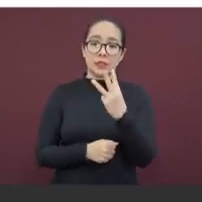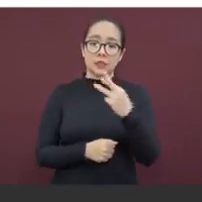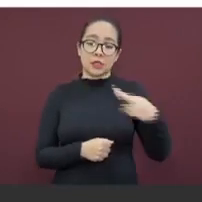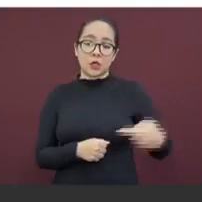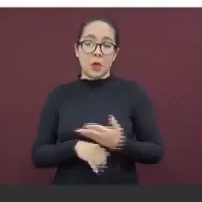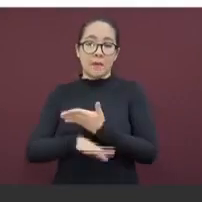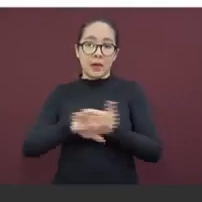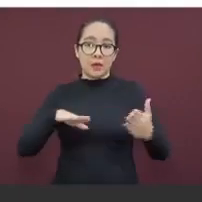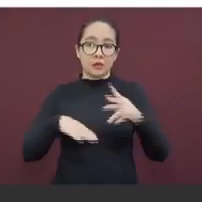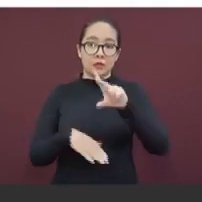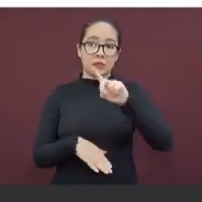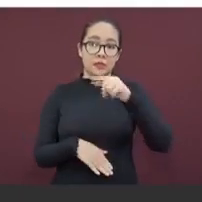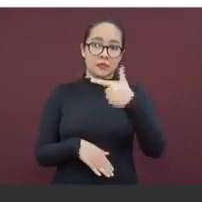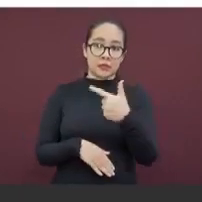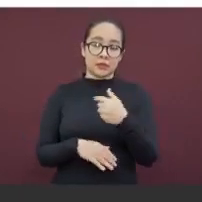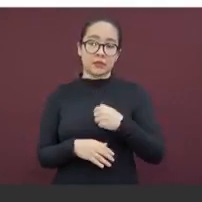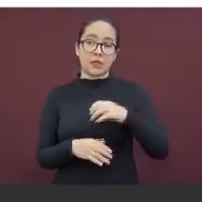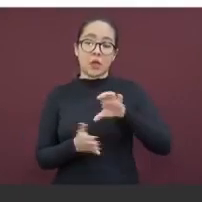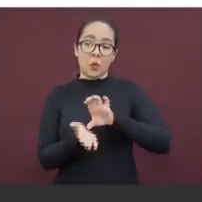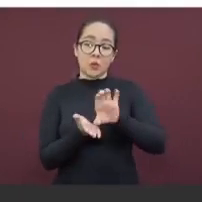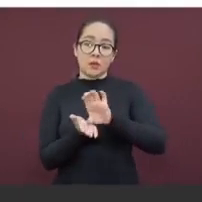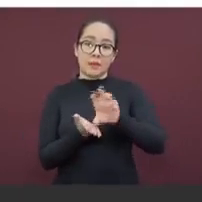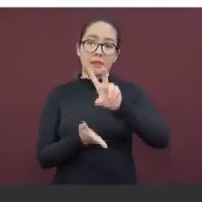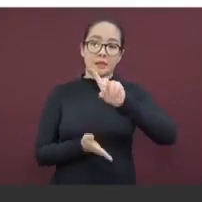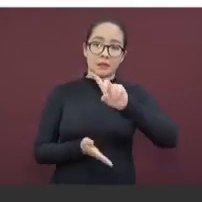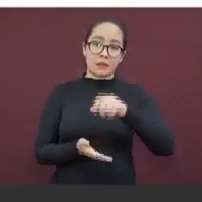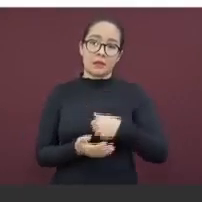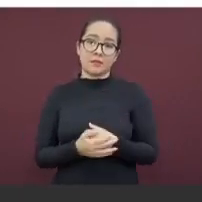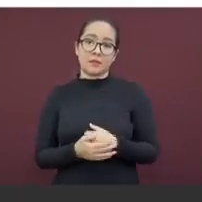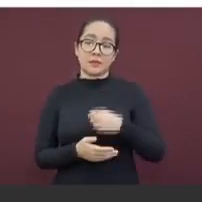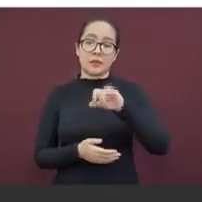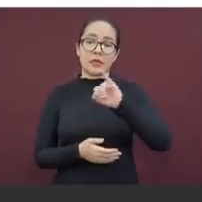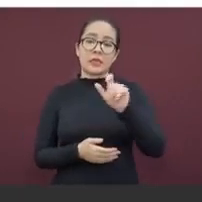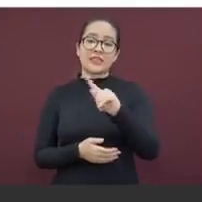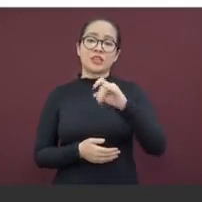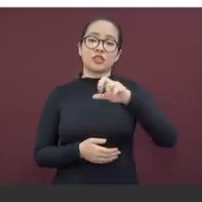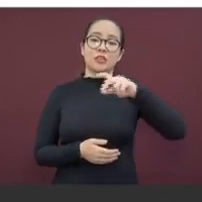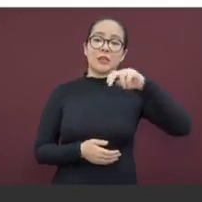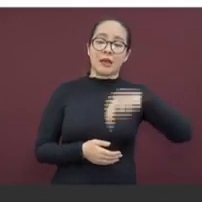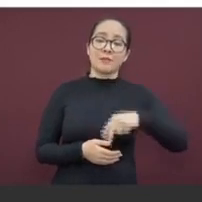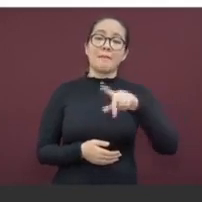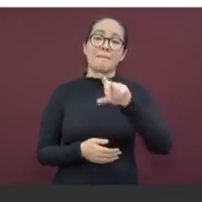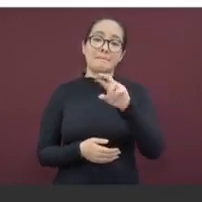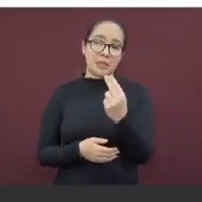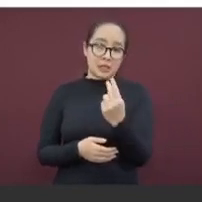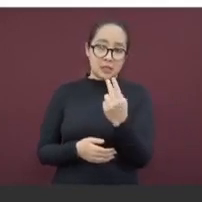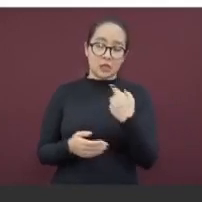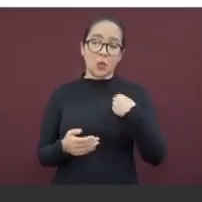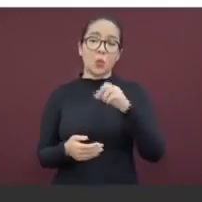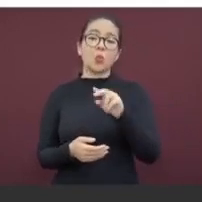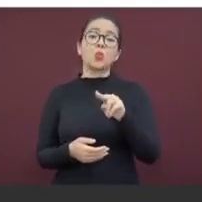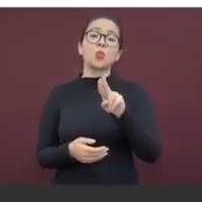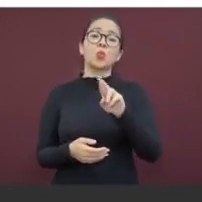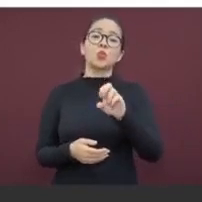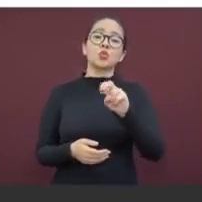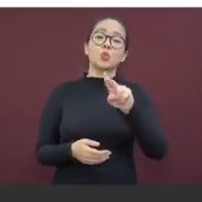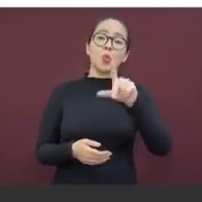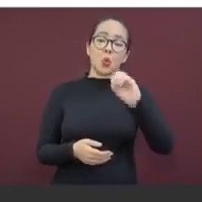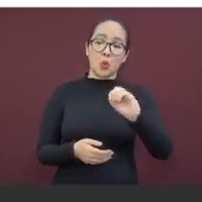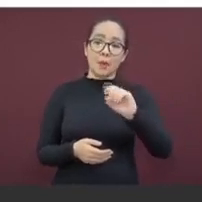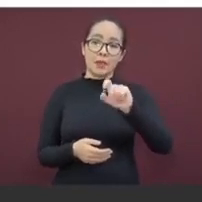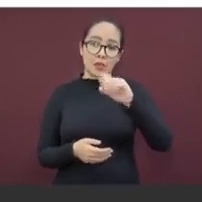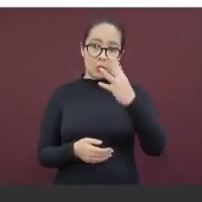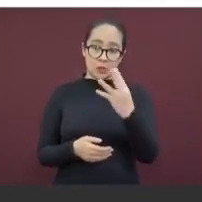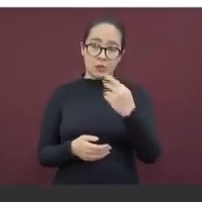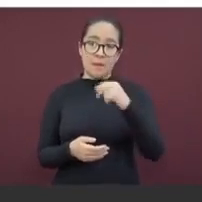37 coatepec 30 está xochitlán 25 úrsulo galván 24 manlio fabio